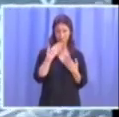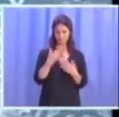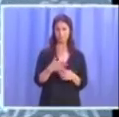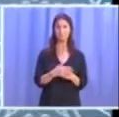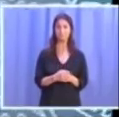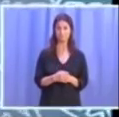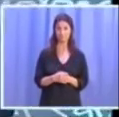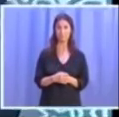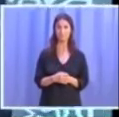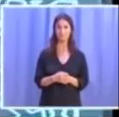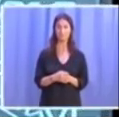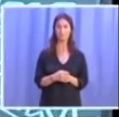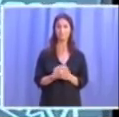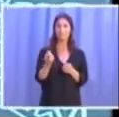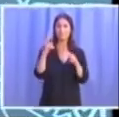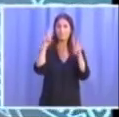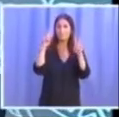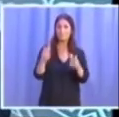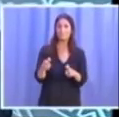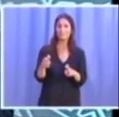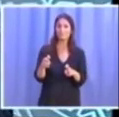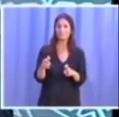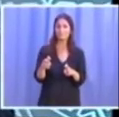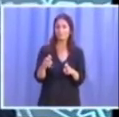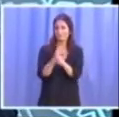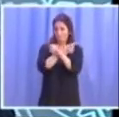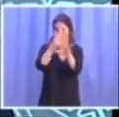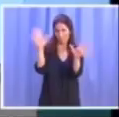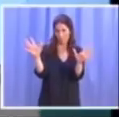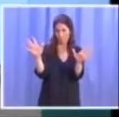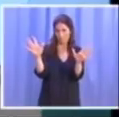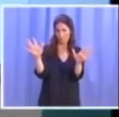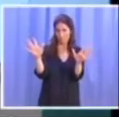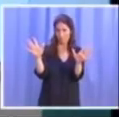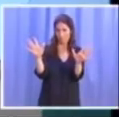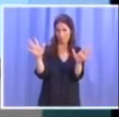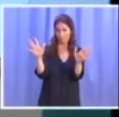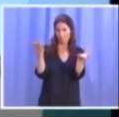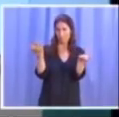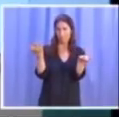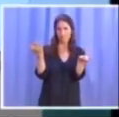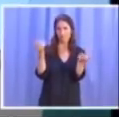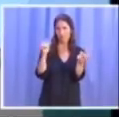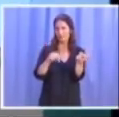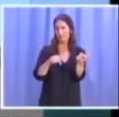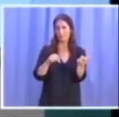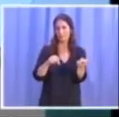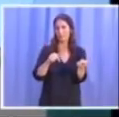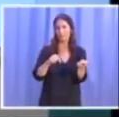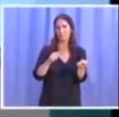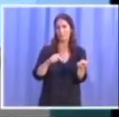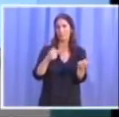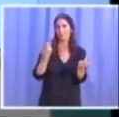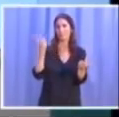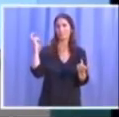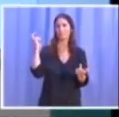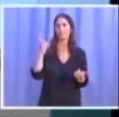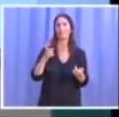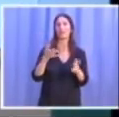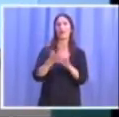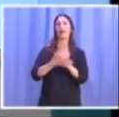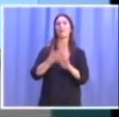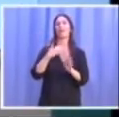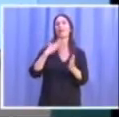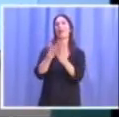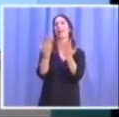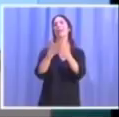gracias. Hay una cuestión que es meridianamente clara. Aquí hay quien viene a hablar de su libro y